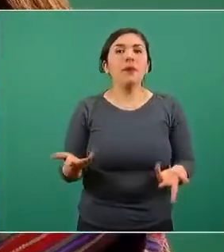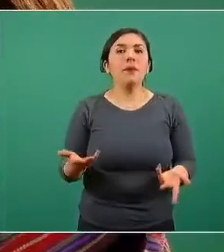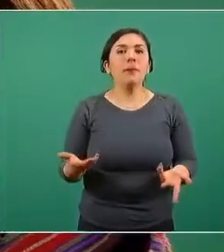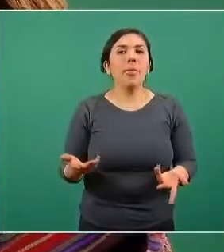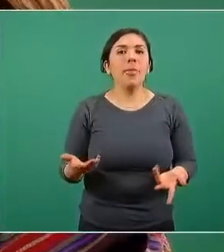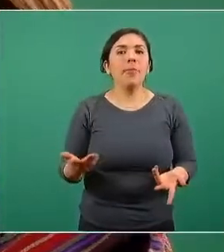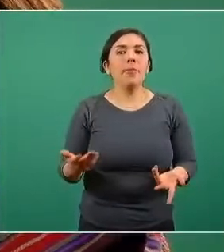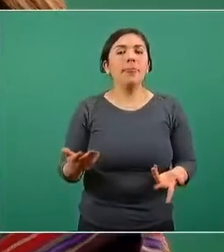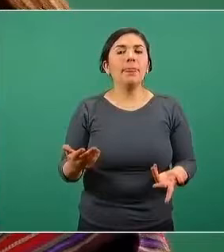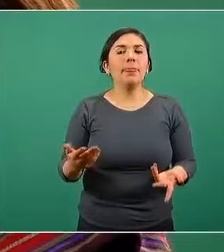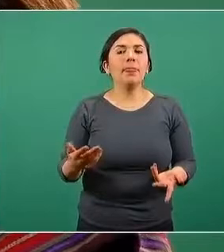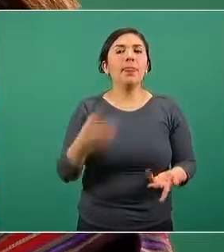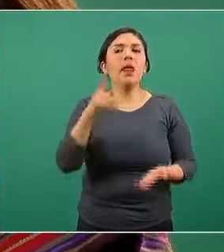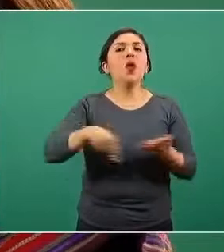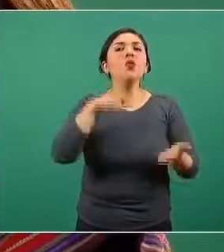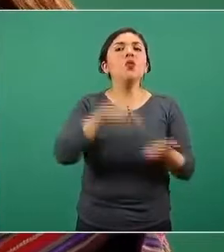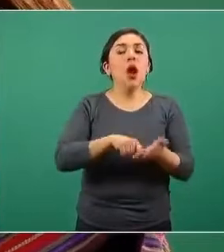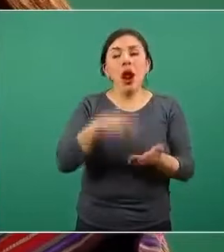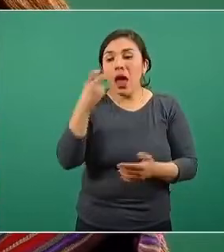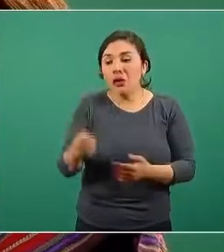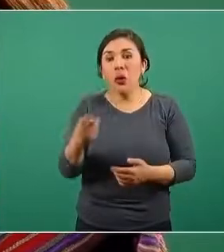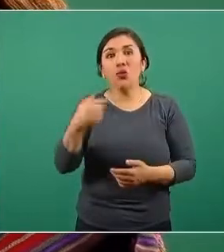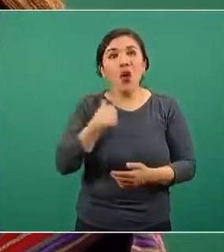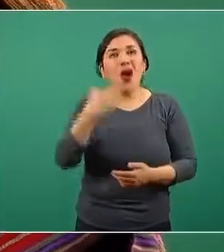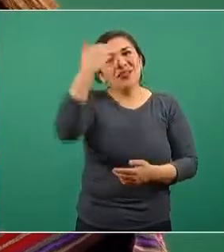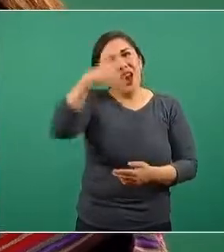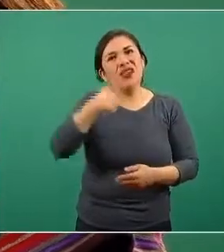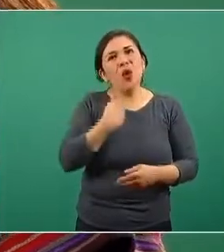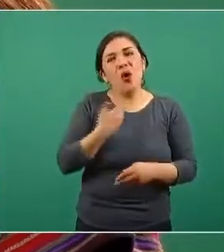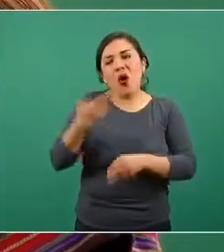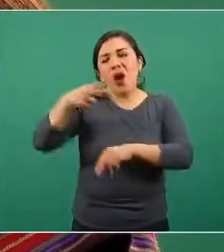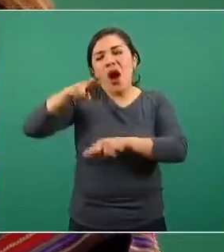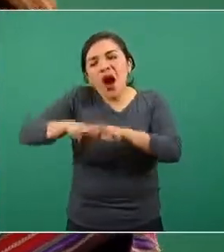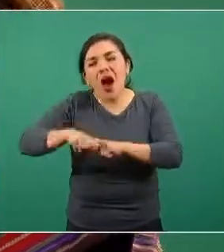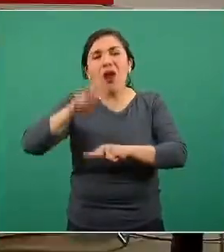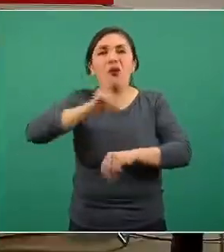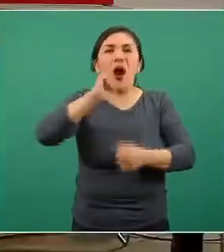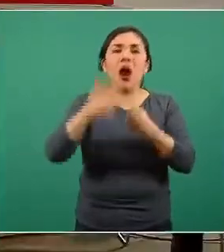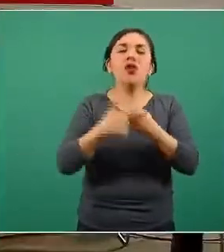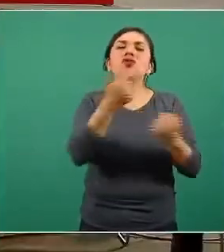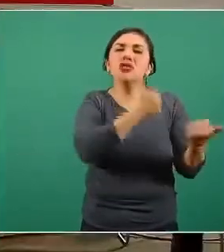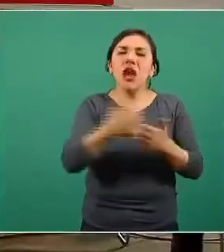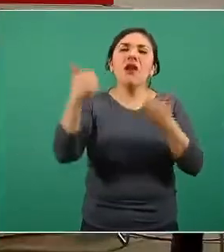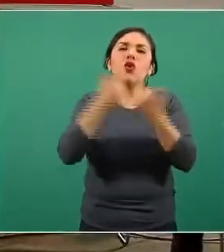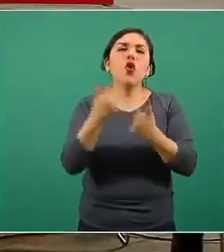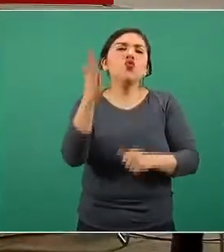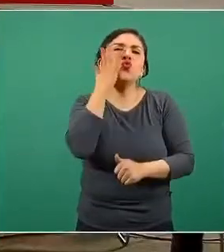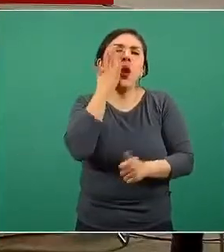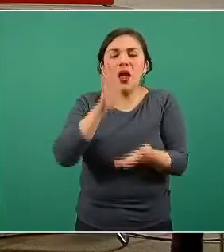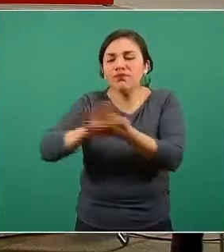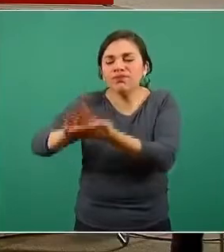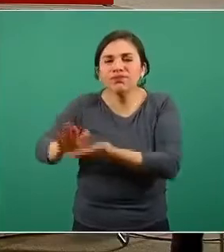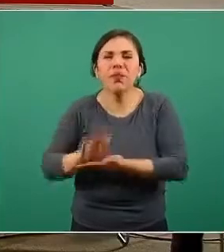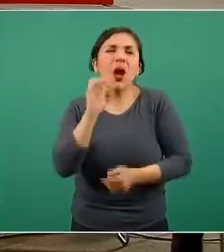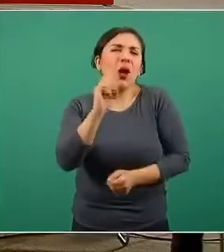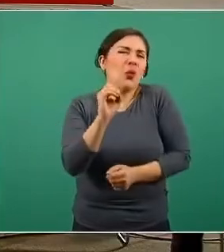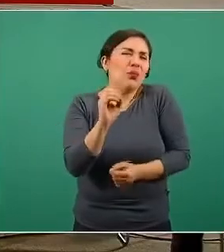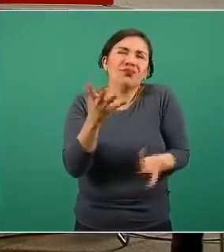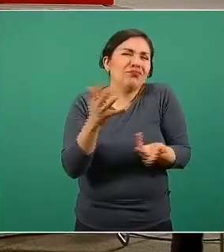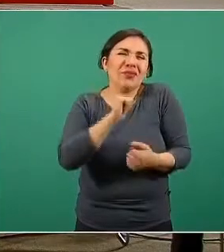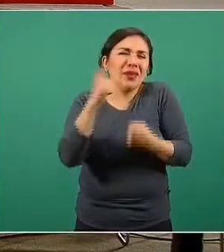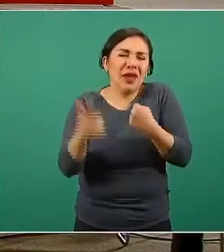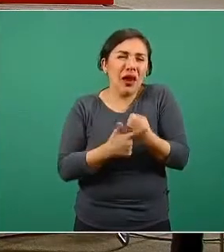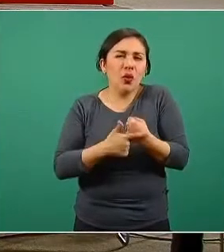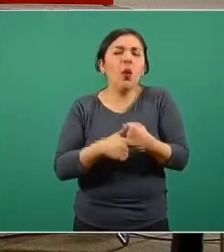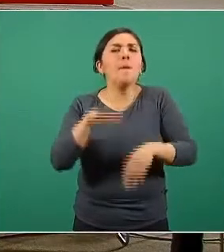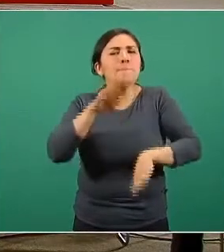superficies de contacto frecuente, pues esto sí, a lo mejor llevar estas toallitas alcoholadas, entre otras cosas, ¿no?